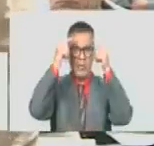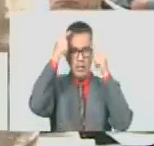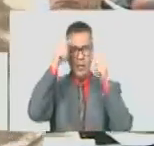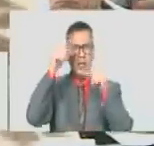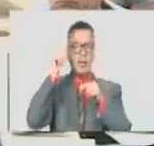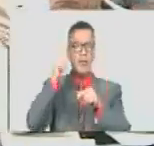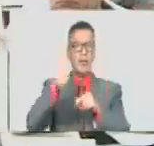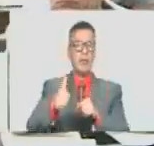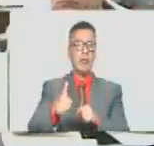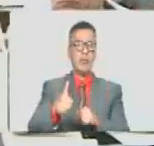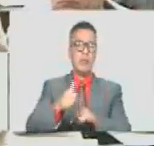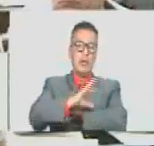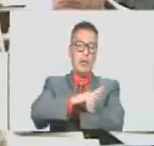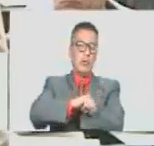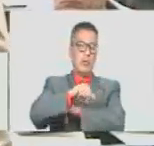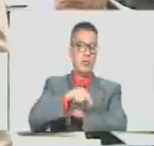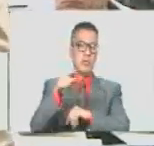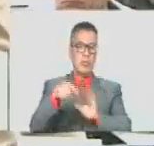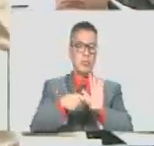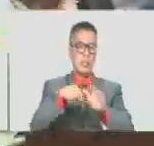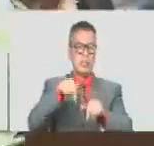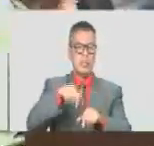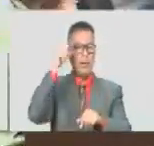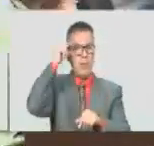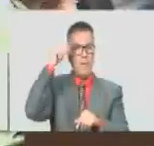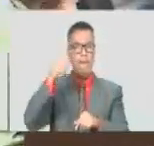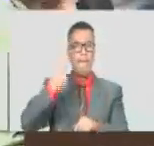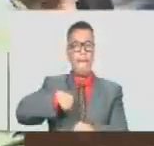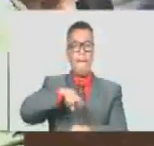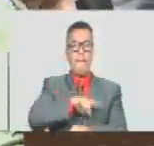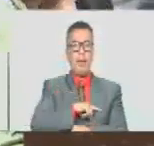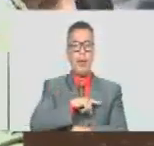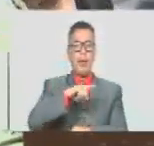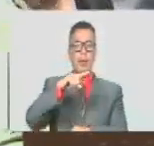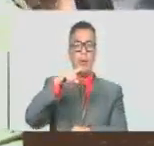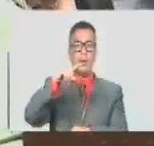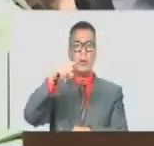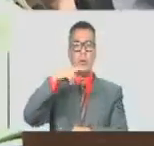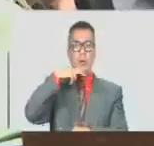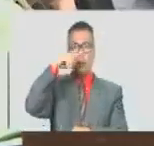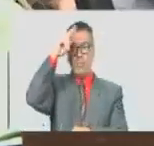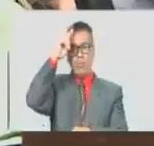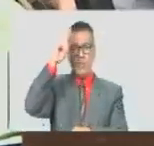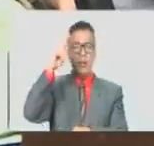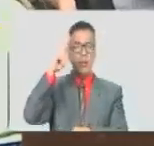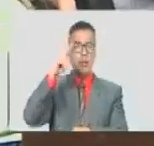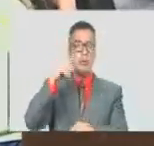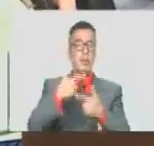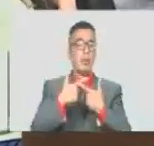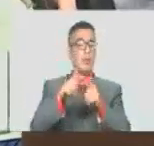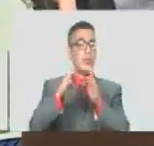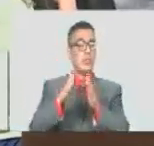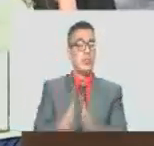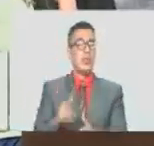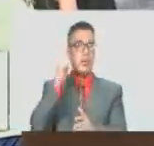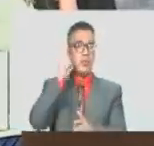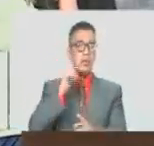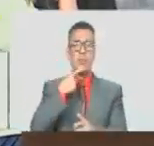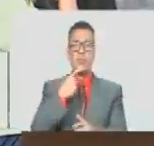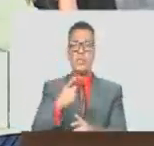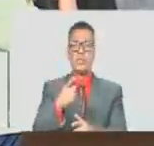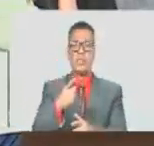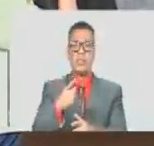Hugo Chávez, la corrupción. Y nuestro padre el libertador, no se olviden, ¿no? Decía que a ese